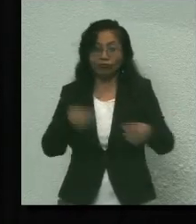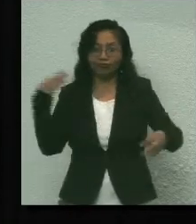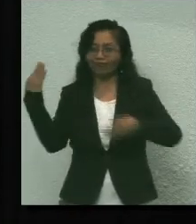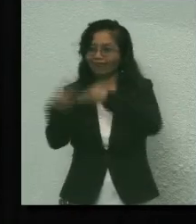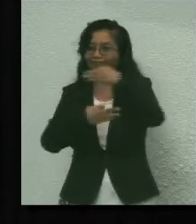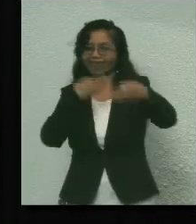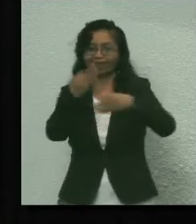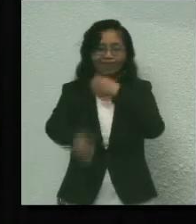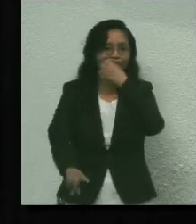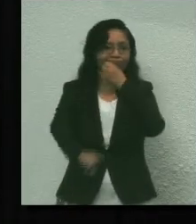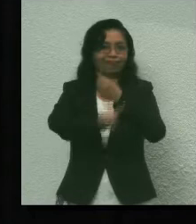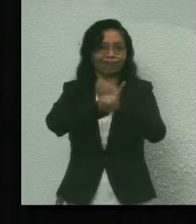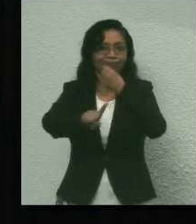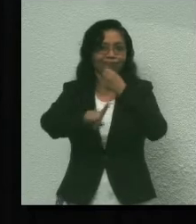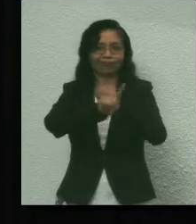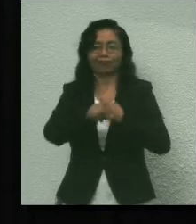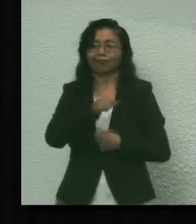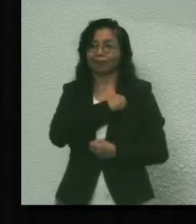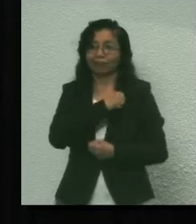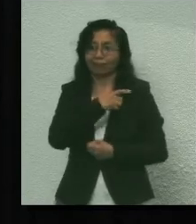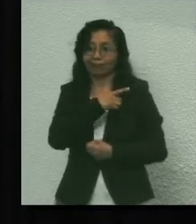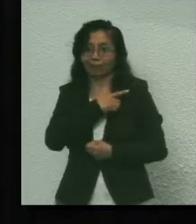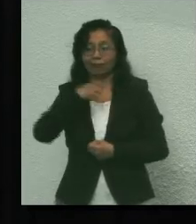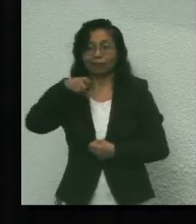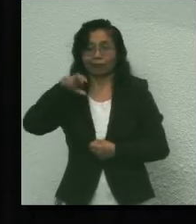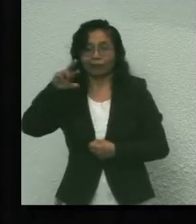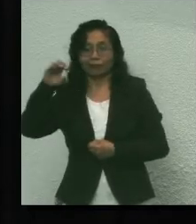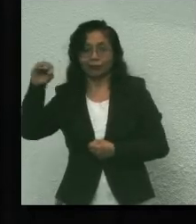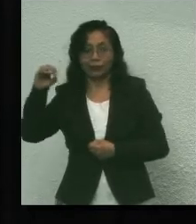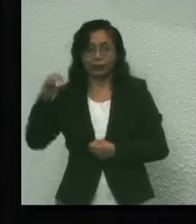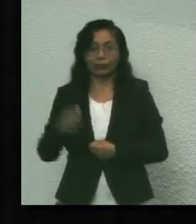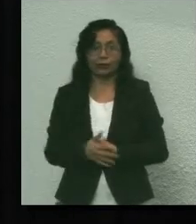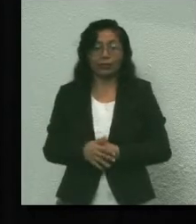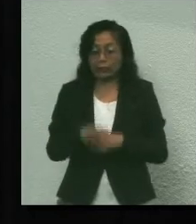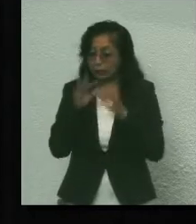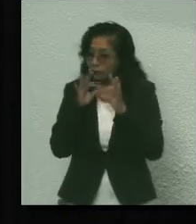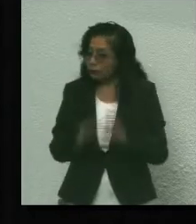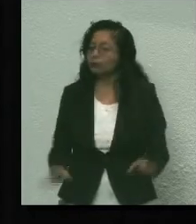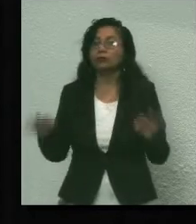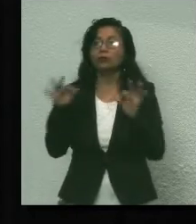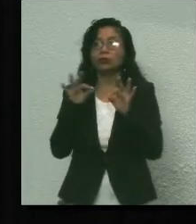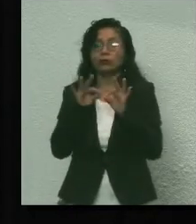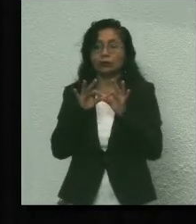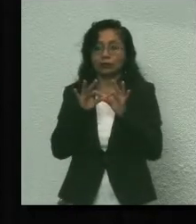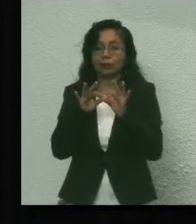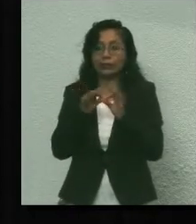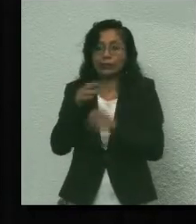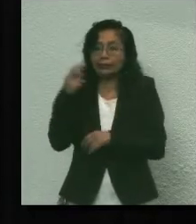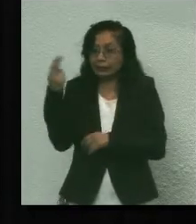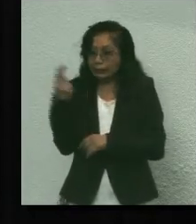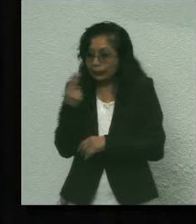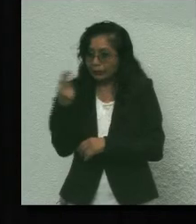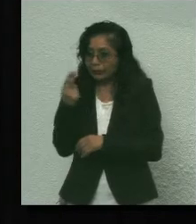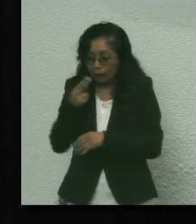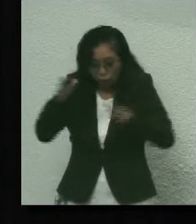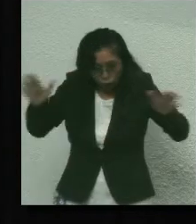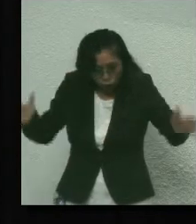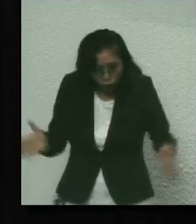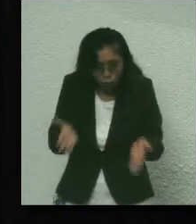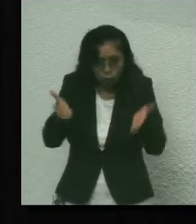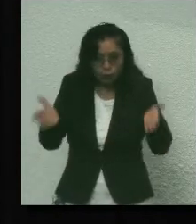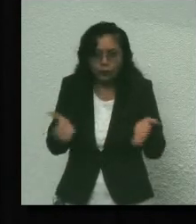que aquejan a los quintanarroenses es fundamental y sobre todo necesario impulsar